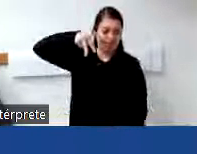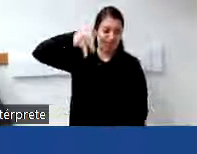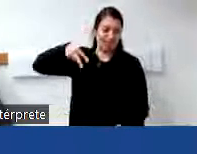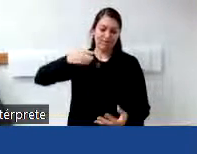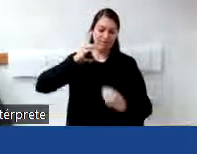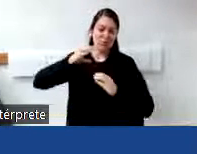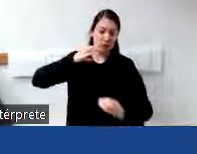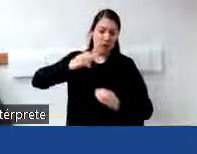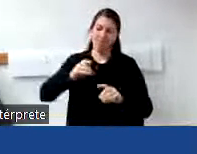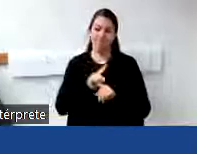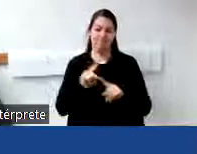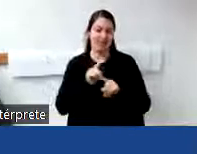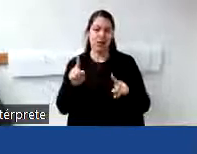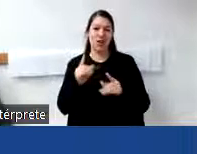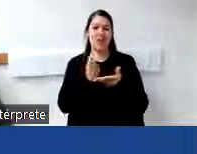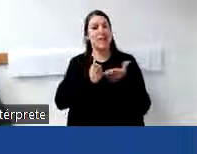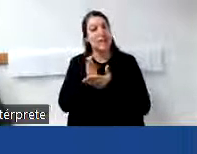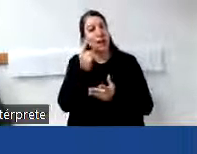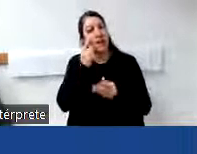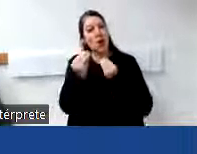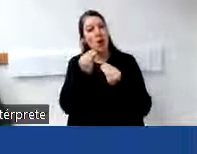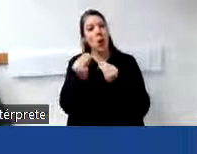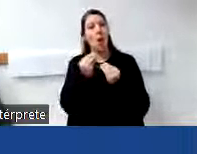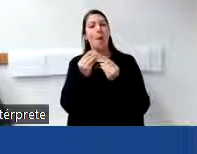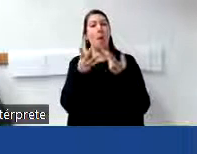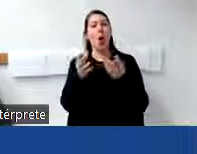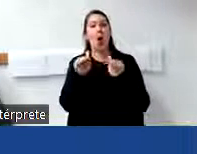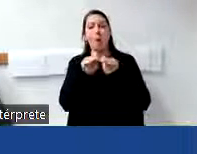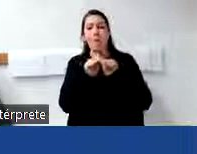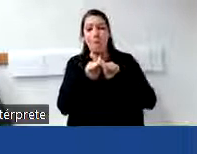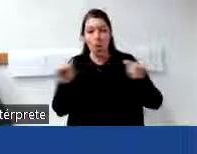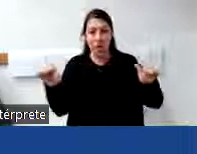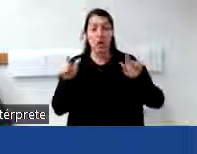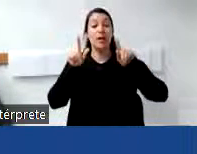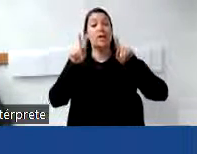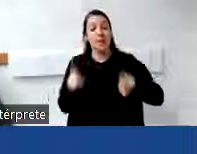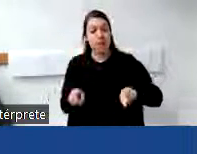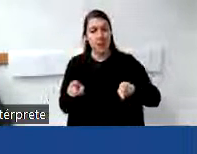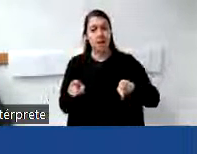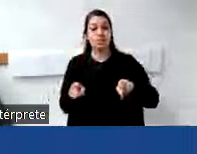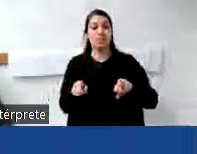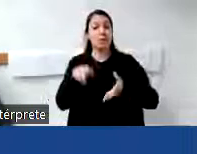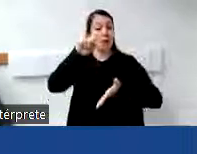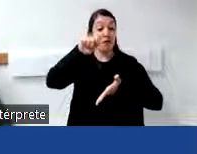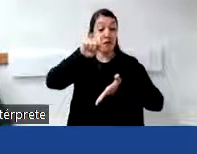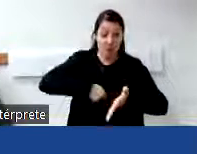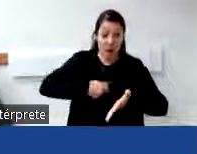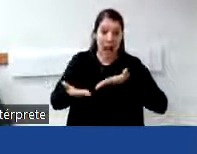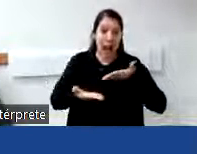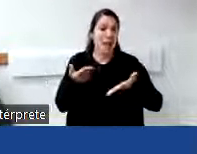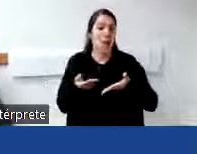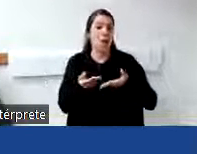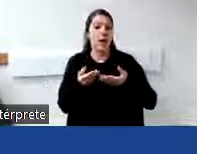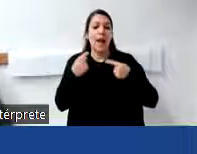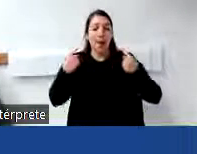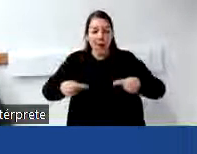acto de comunicación, ¿tá? Entonces es como, bueno, los mobiliarios, los mostradores, en el caso también de tener que firmar un documento, ¿no? O